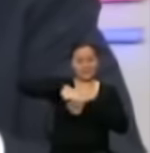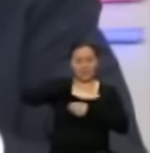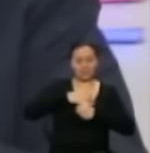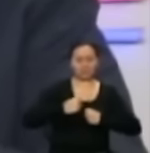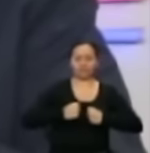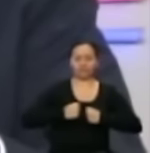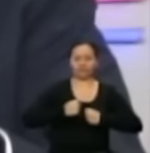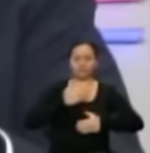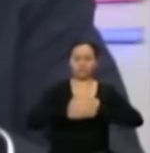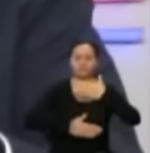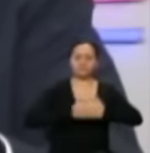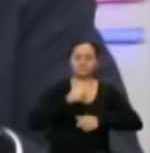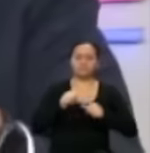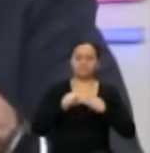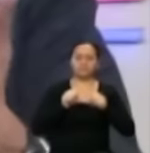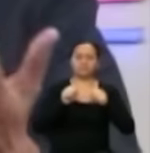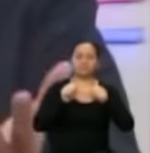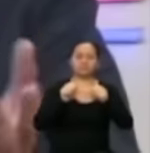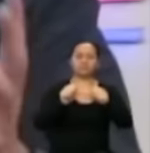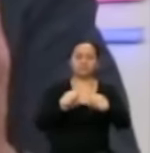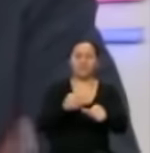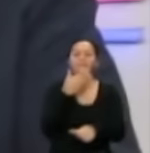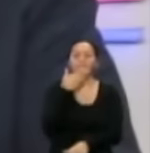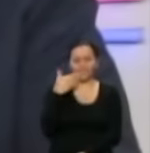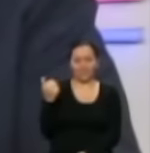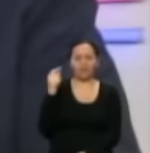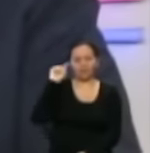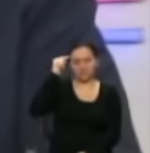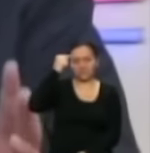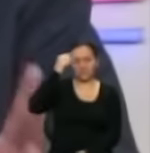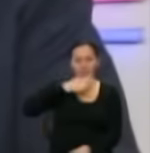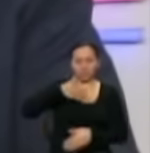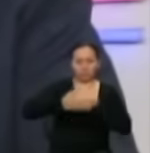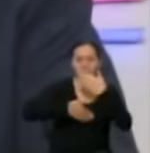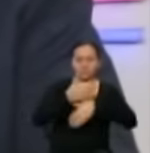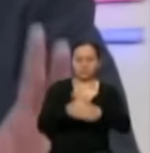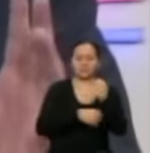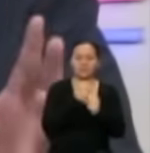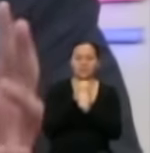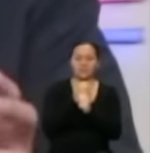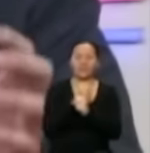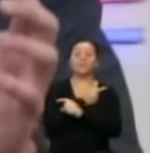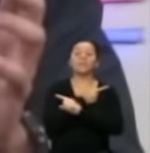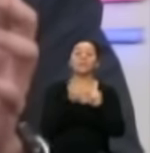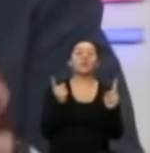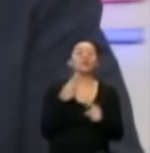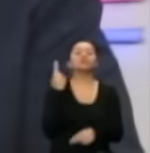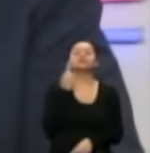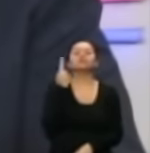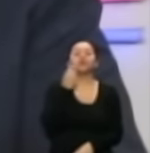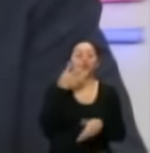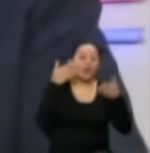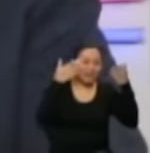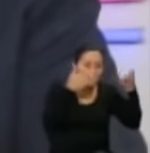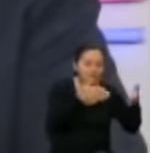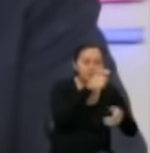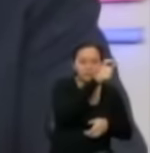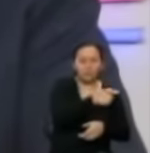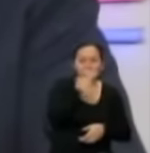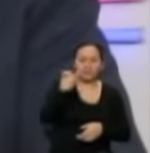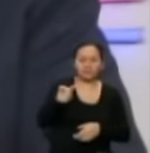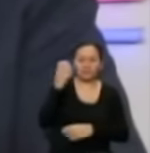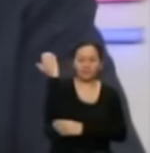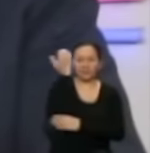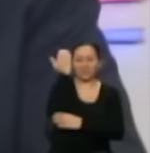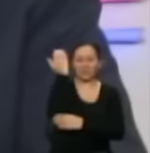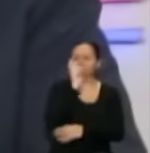sostenida y ha ido incrementándose a medida de esta semana. Y esto no solo es algo en términos de la atención propia de la emergencia.